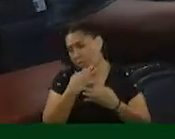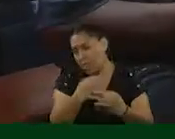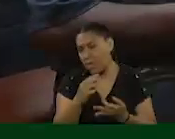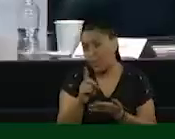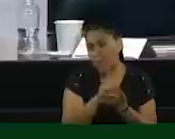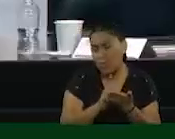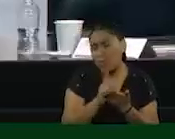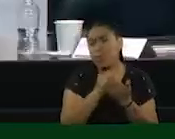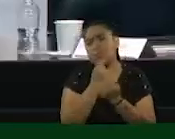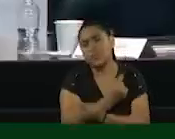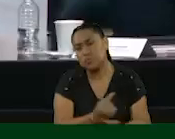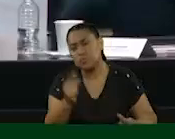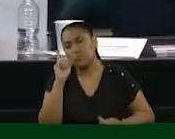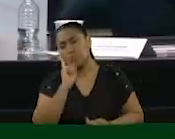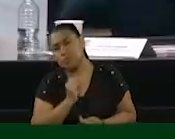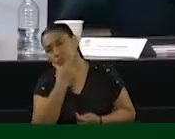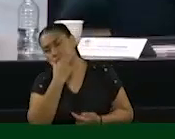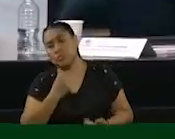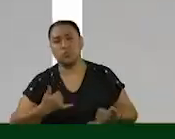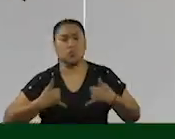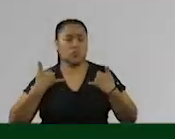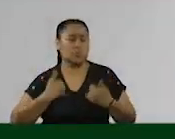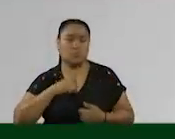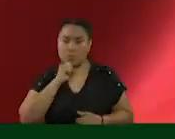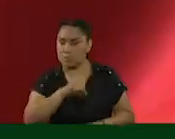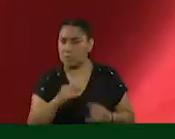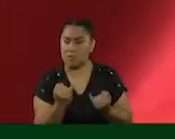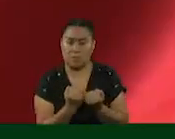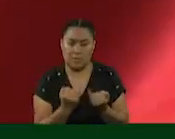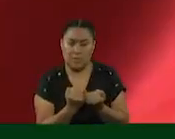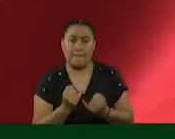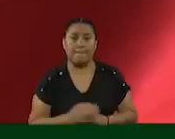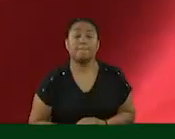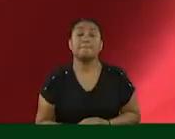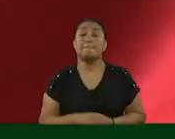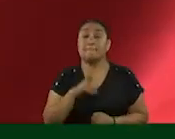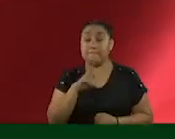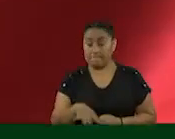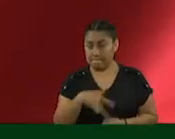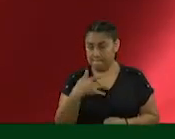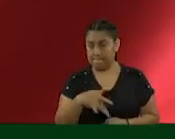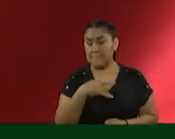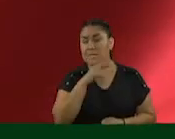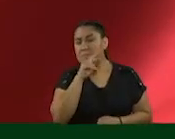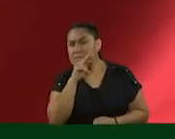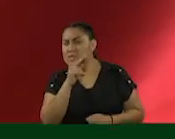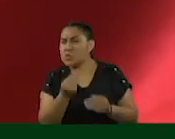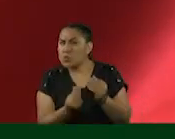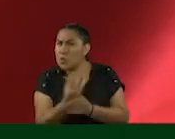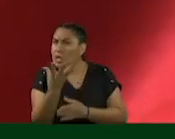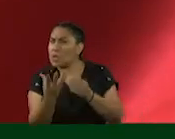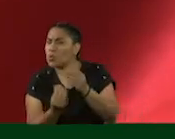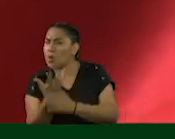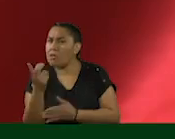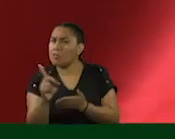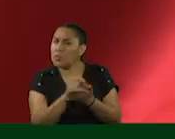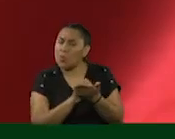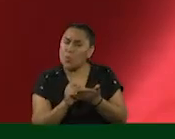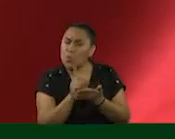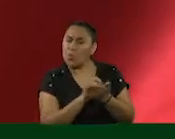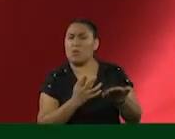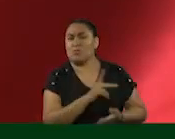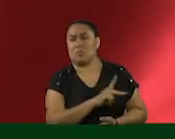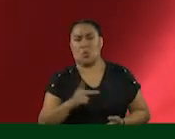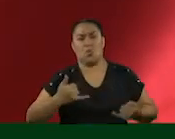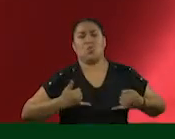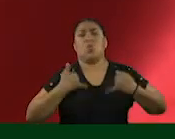niñas niños y adolescentes y hay preocupación por las nuevas sustancias psicoactivas que los